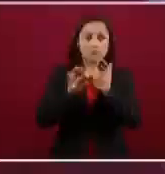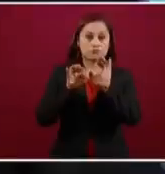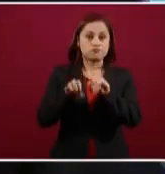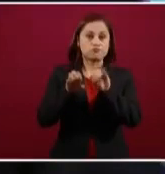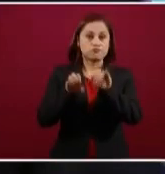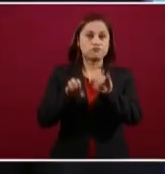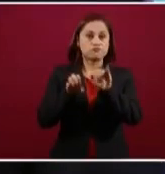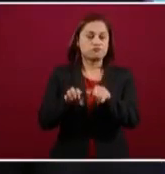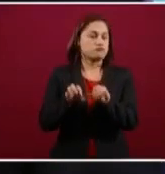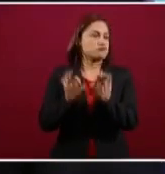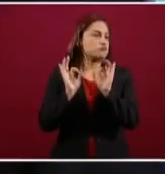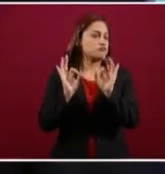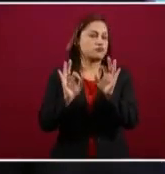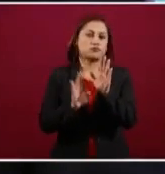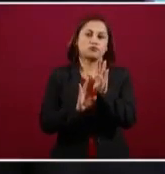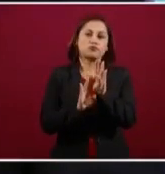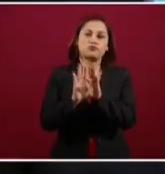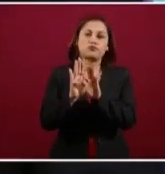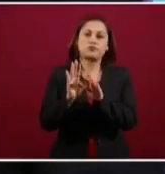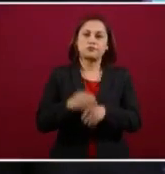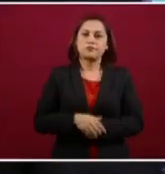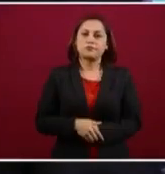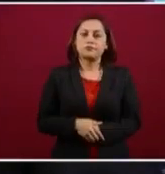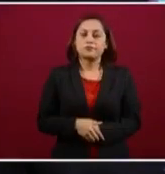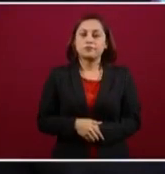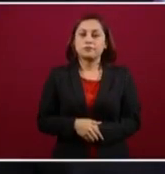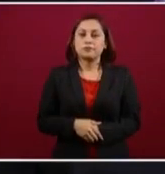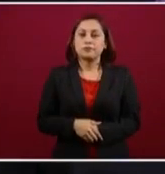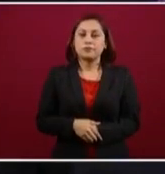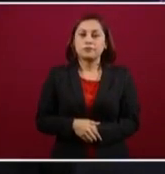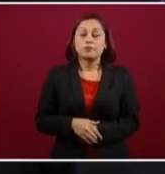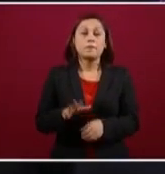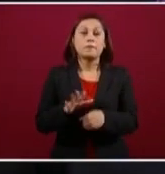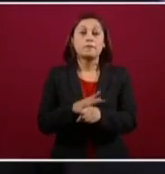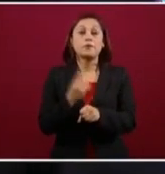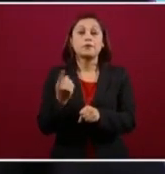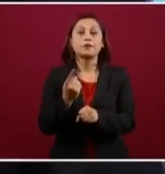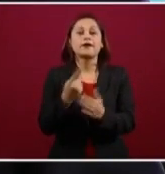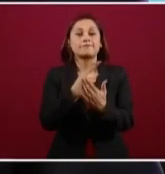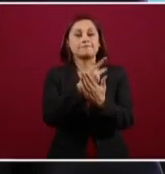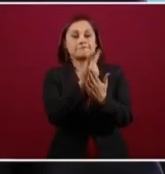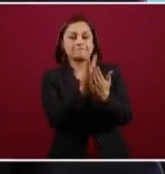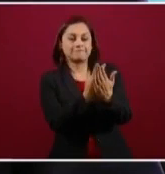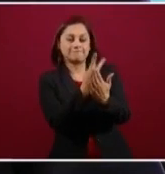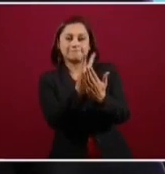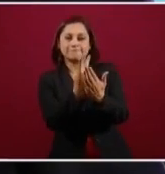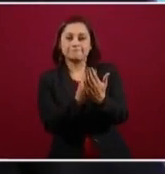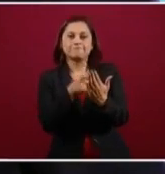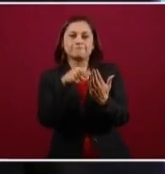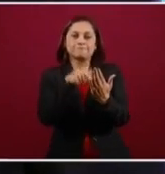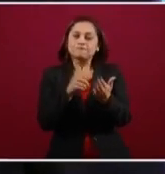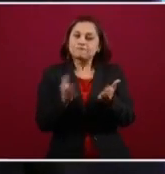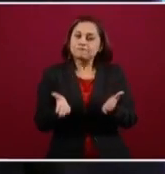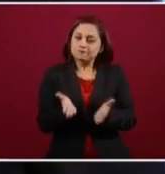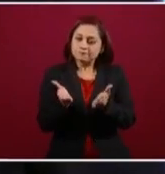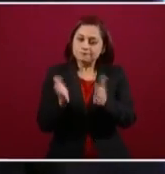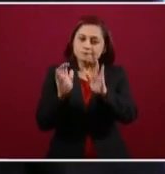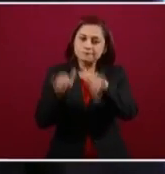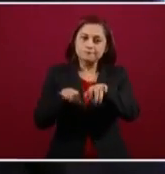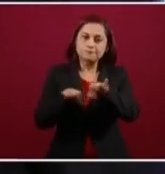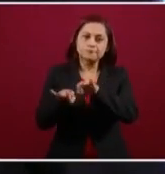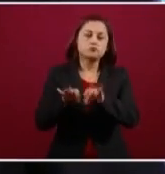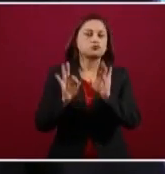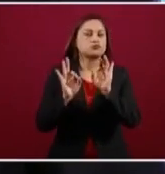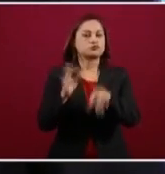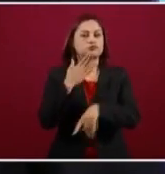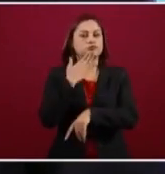sobre todo por los programas que se están impulsando. Ayer hablaba yo